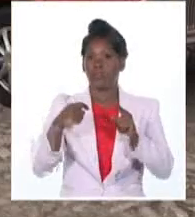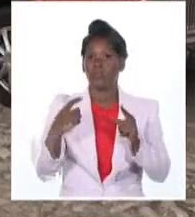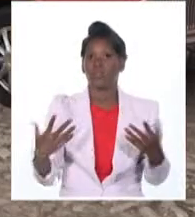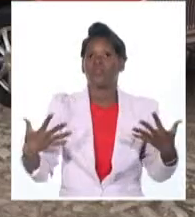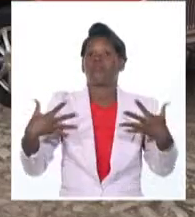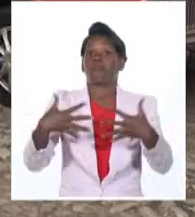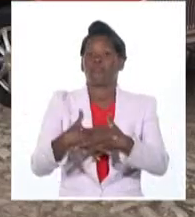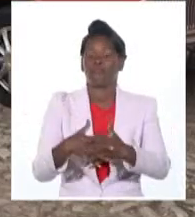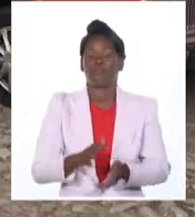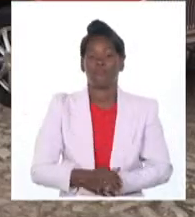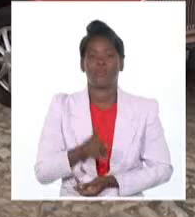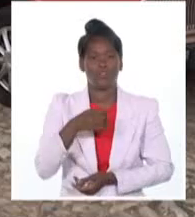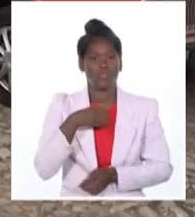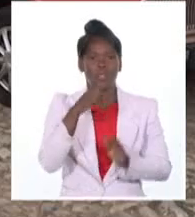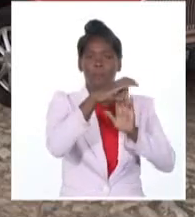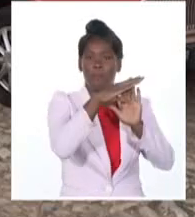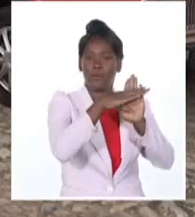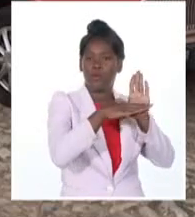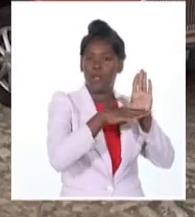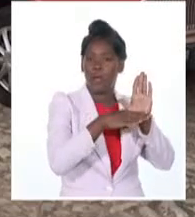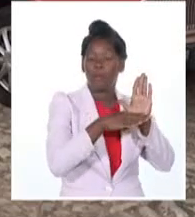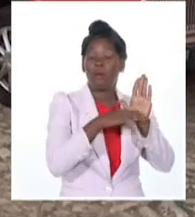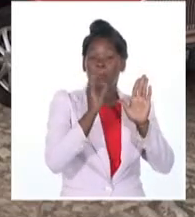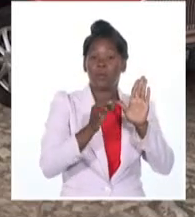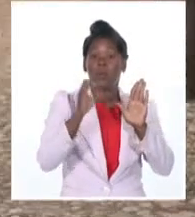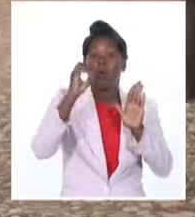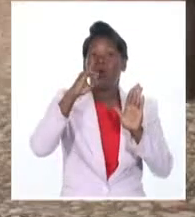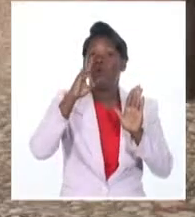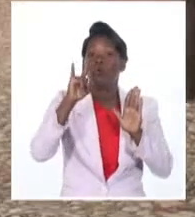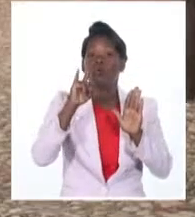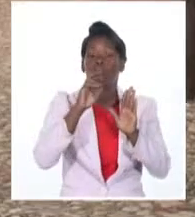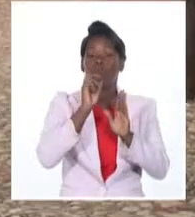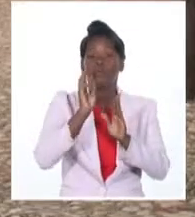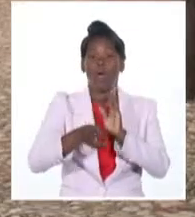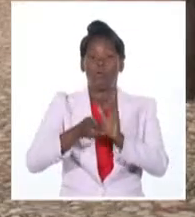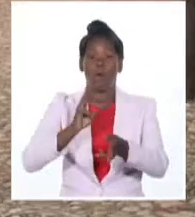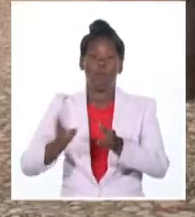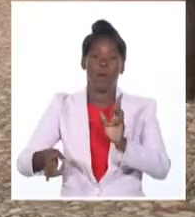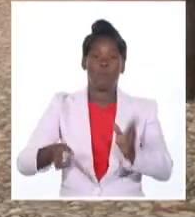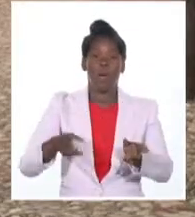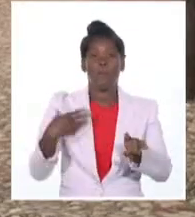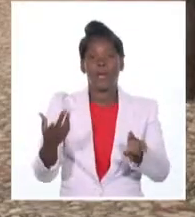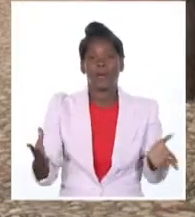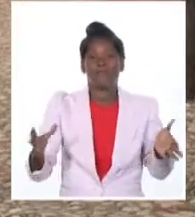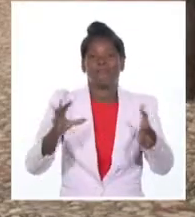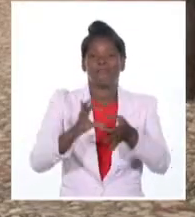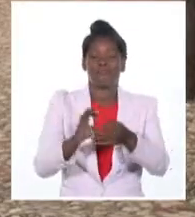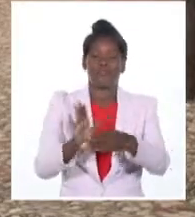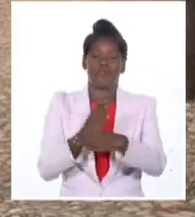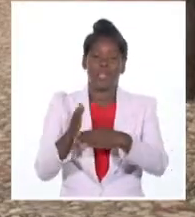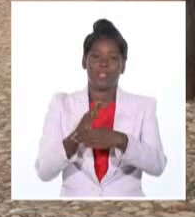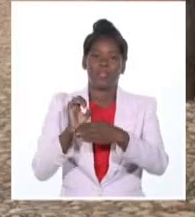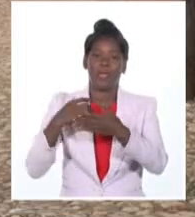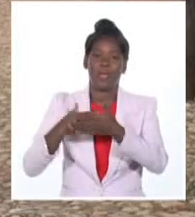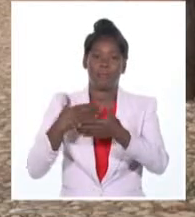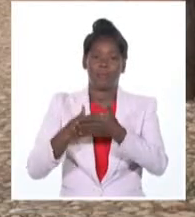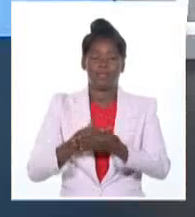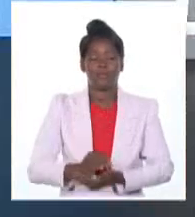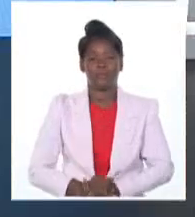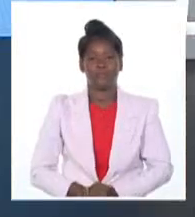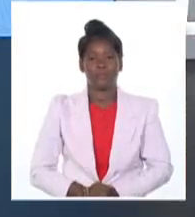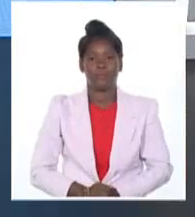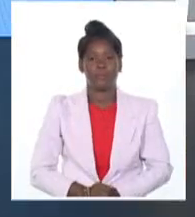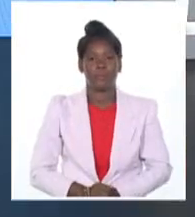del Programa de las Naciones Unidas para el Desarrollo, la Unión de Informáticos de Cuba y el Ministerio de Comunicaciones en la mayor de las